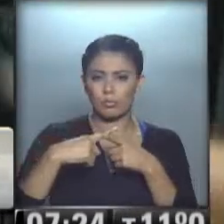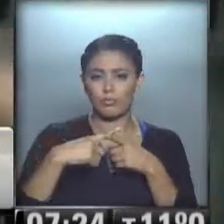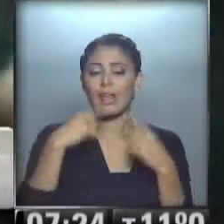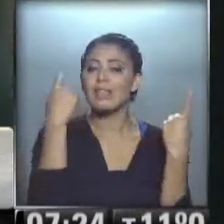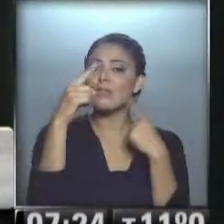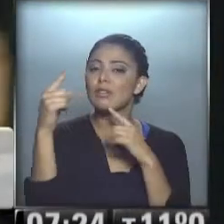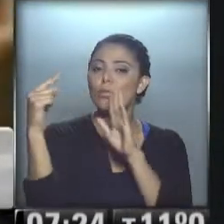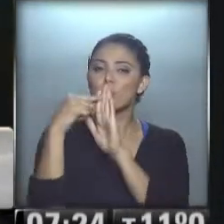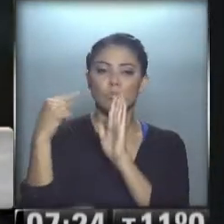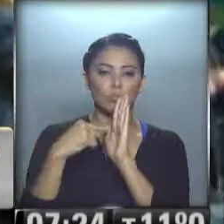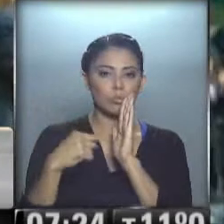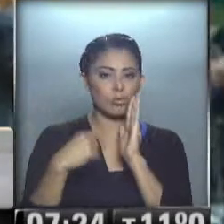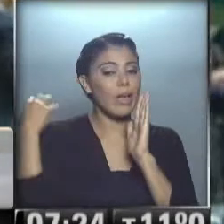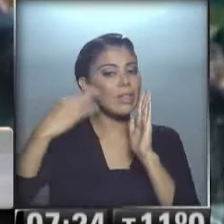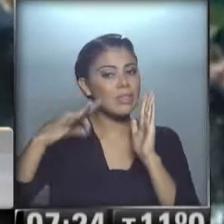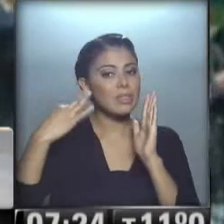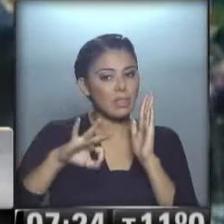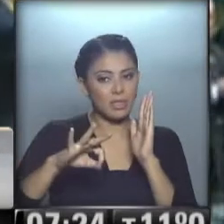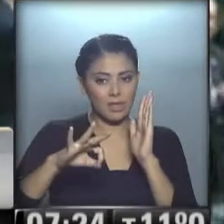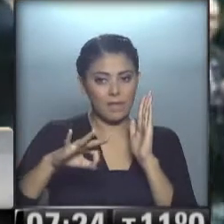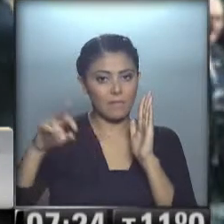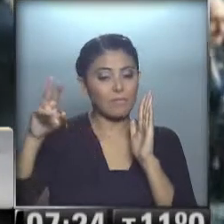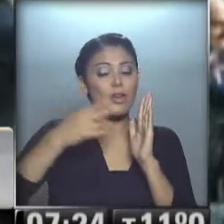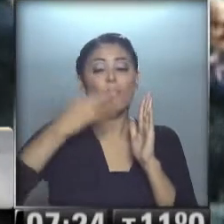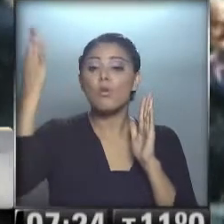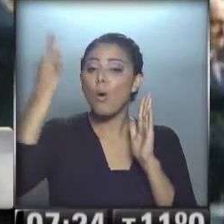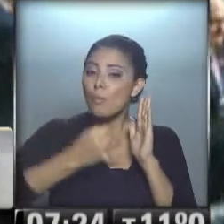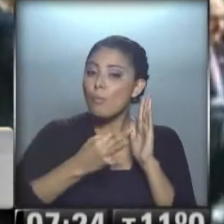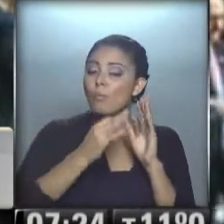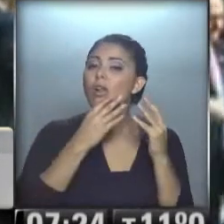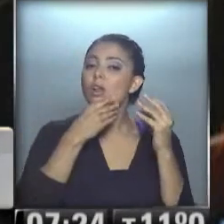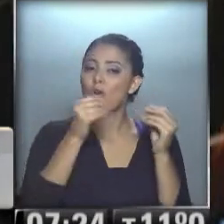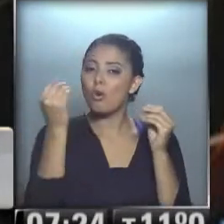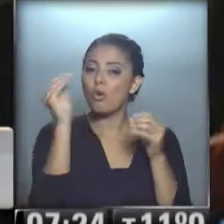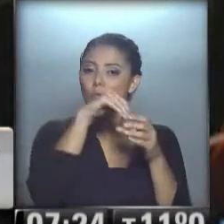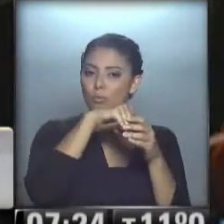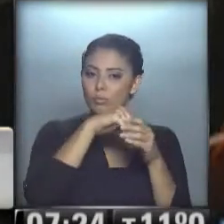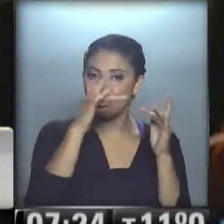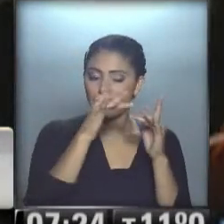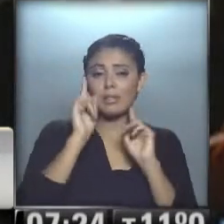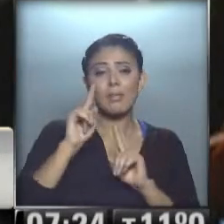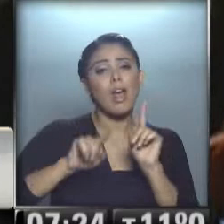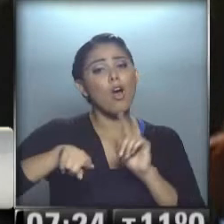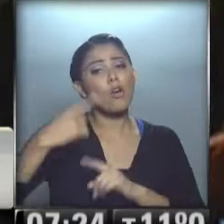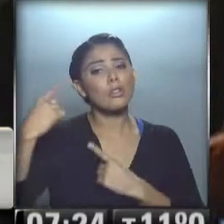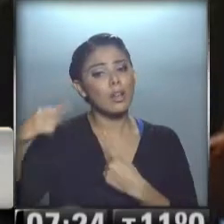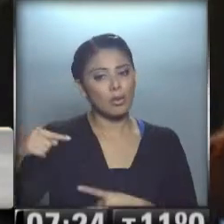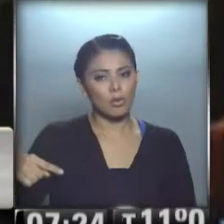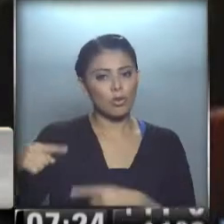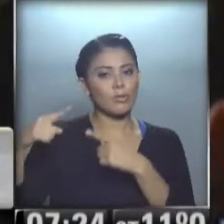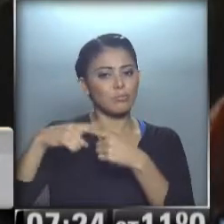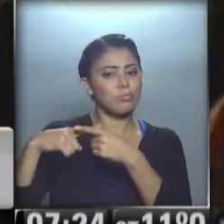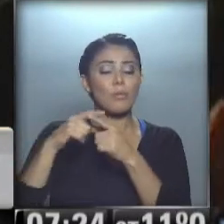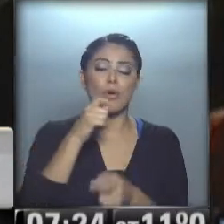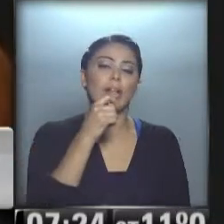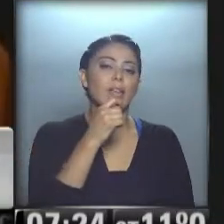diversos principios que deberían tener en cuenta la gobernanza de Internet, y se está rediscutiendo una cantidad de cosas, entre otras,